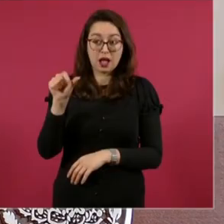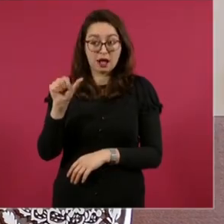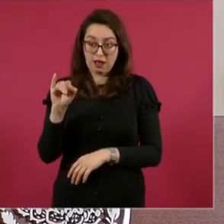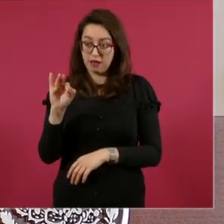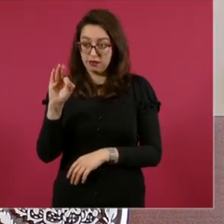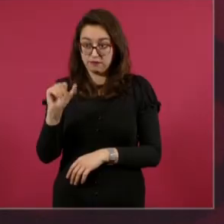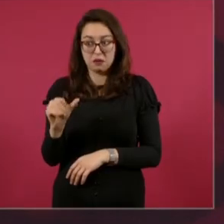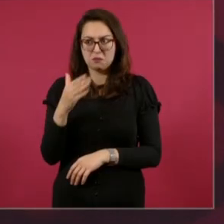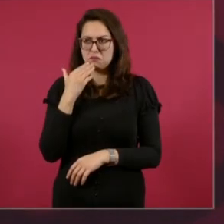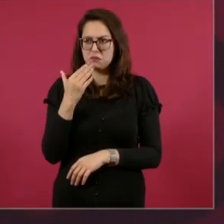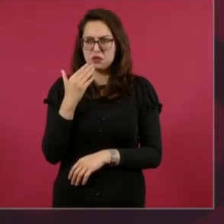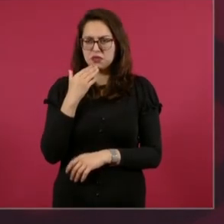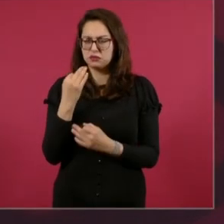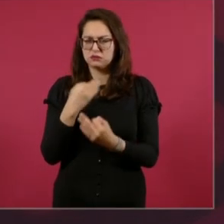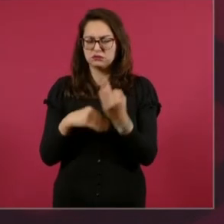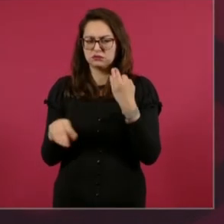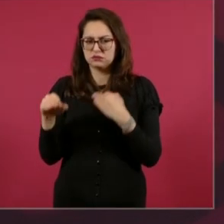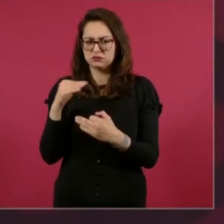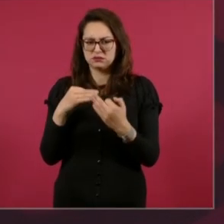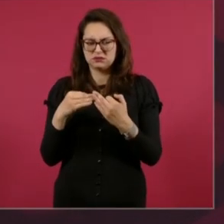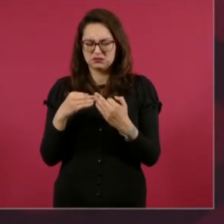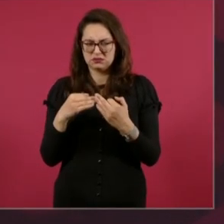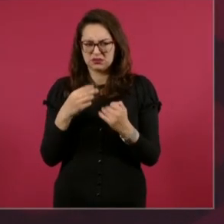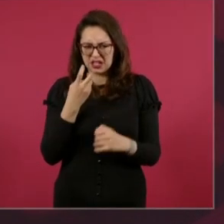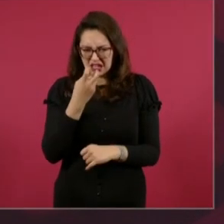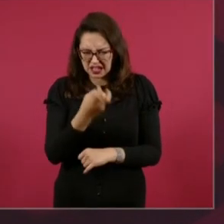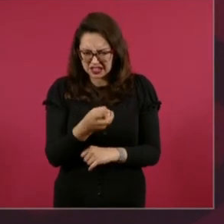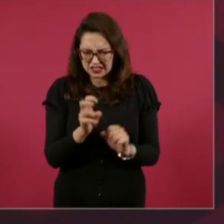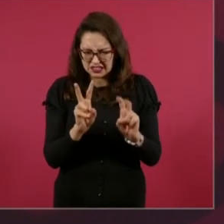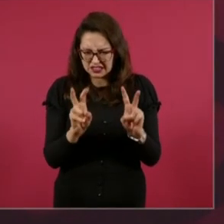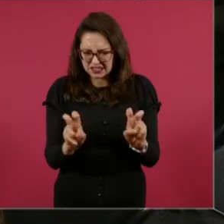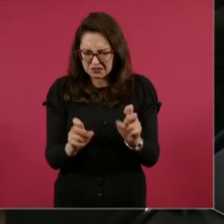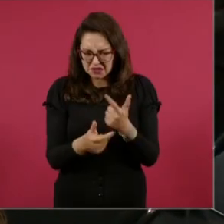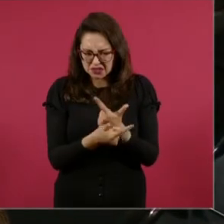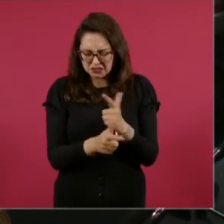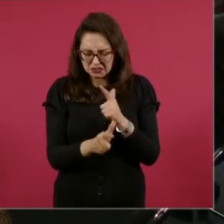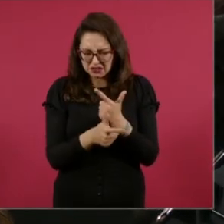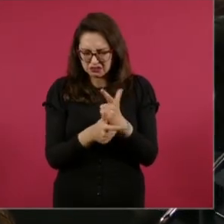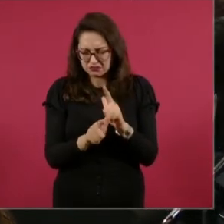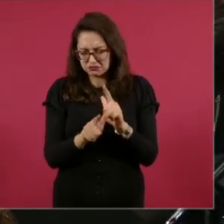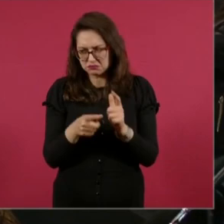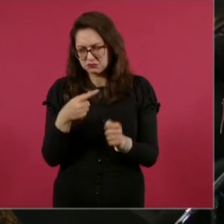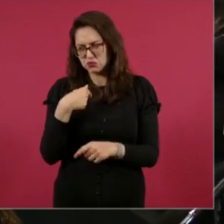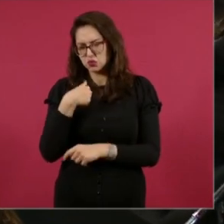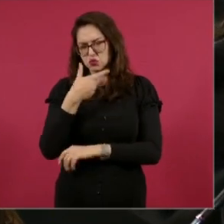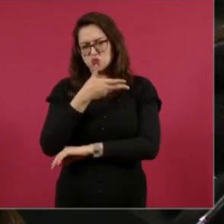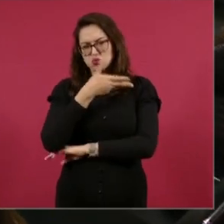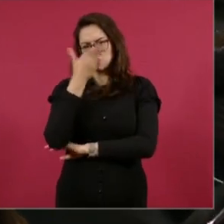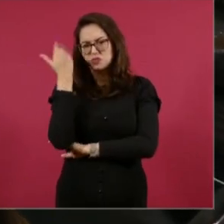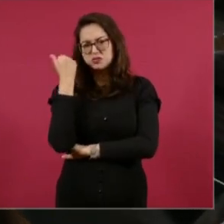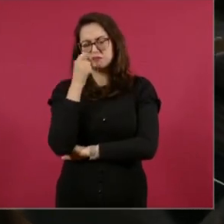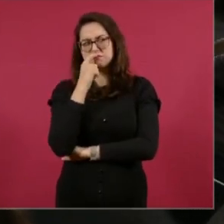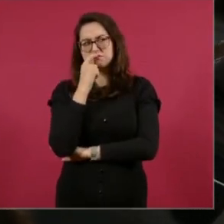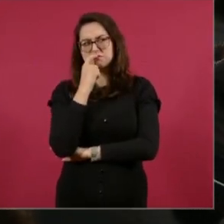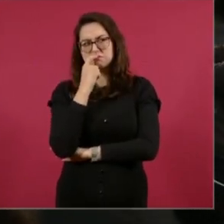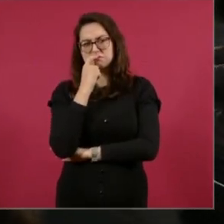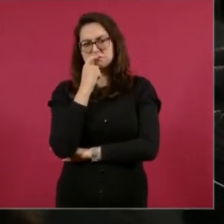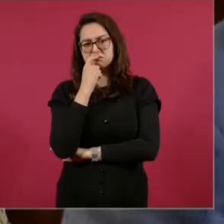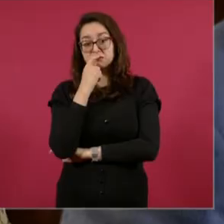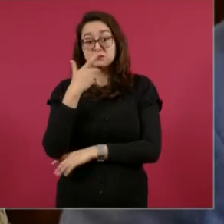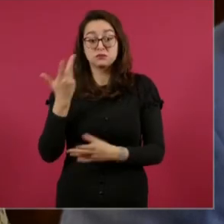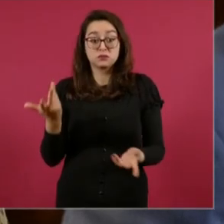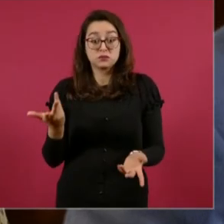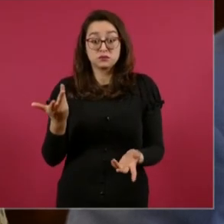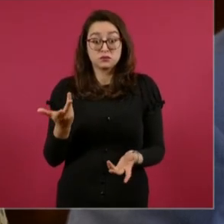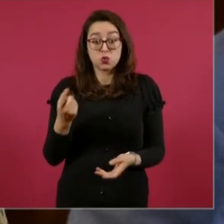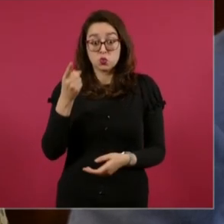Y no sé ¿cómo está lo de los taxis? Sí, pues ¿cuál es la instrucción